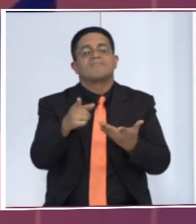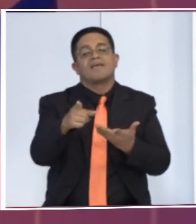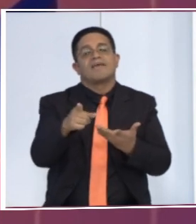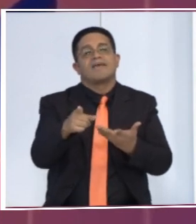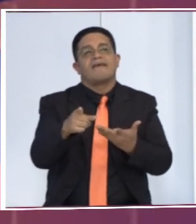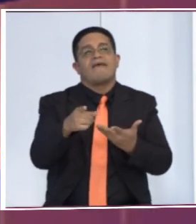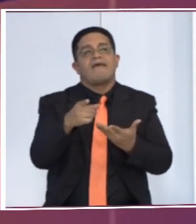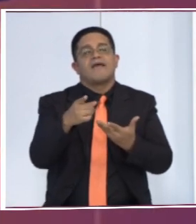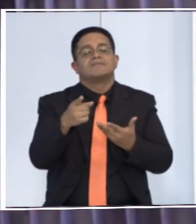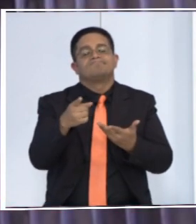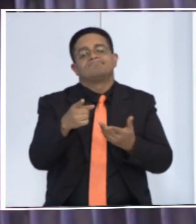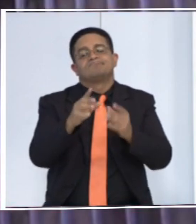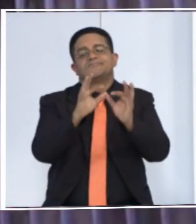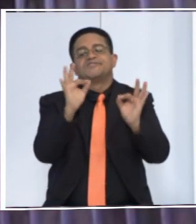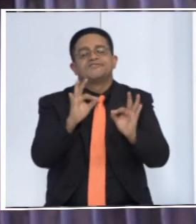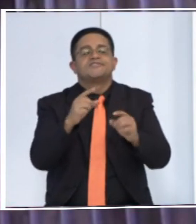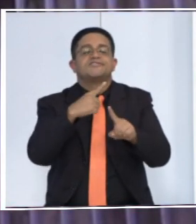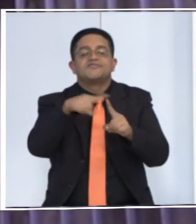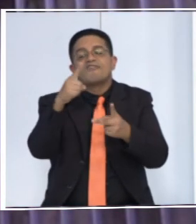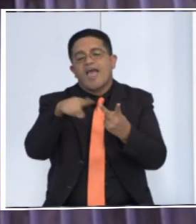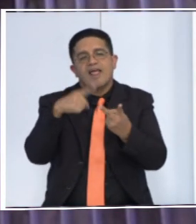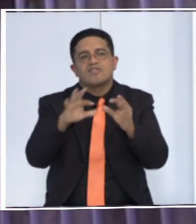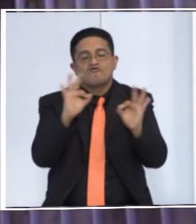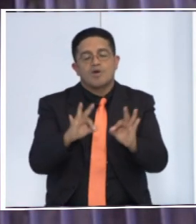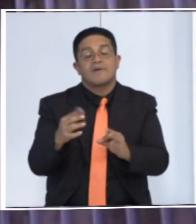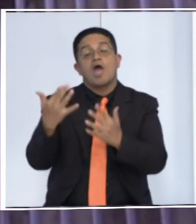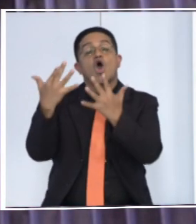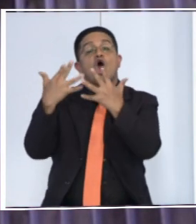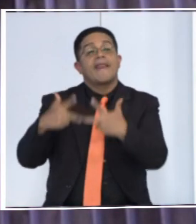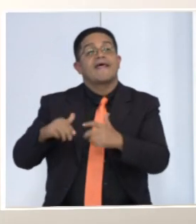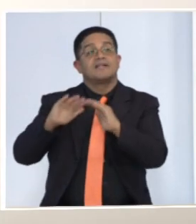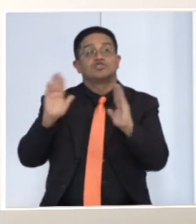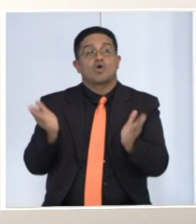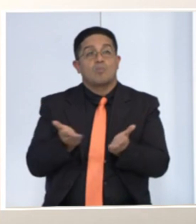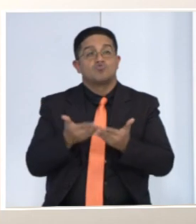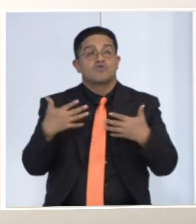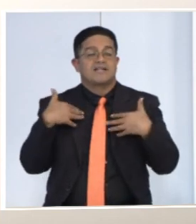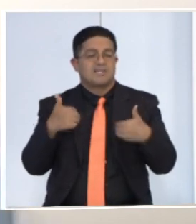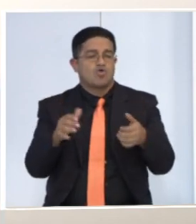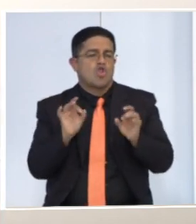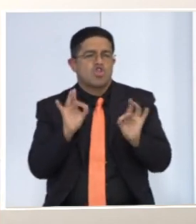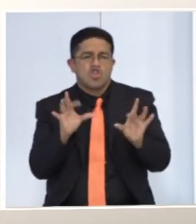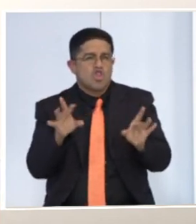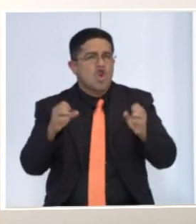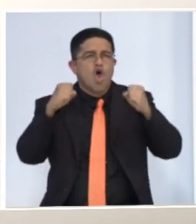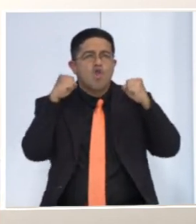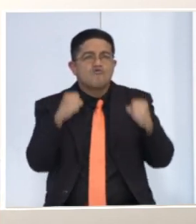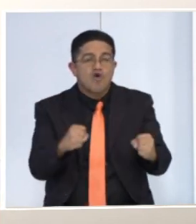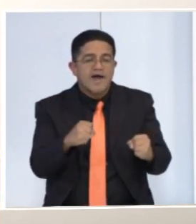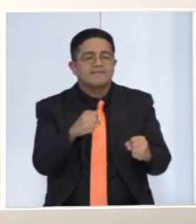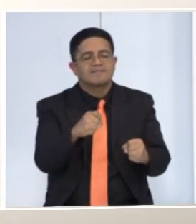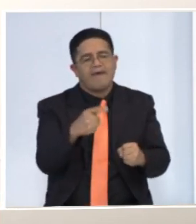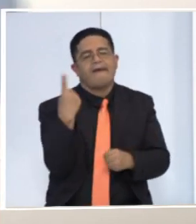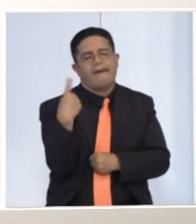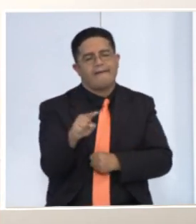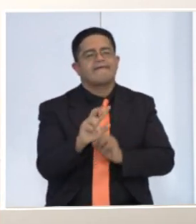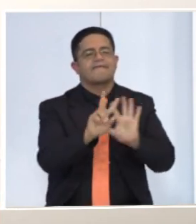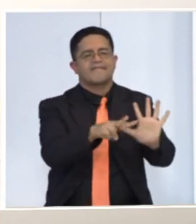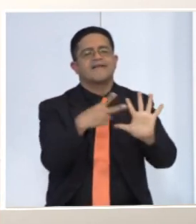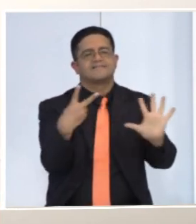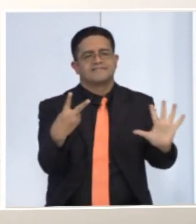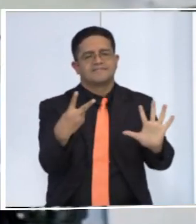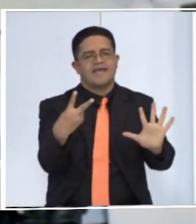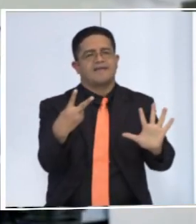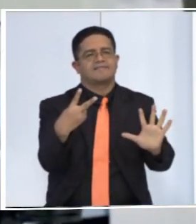áreas de la vida según la Organización Mundial de la Salud el dolor crónico afecta a un 17% de la población